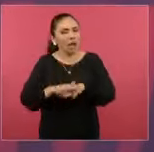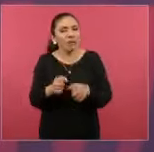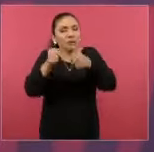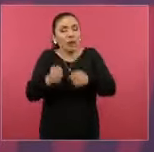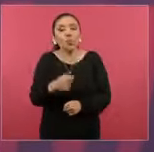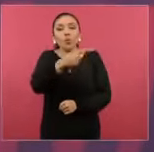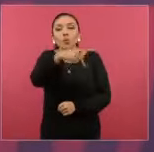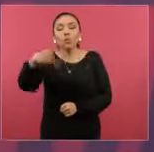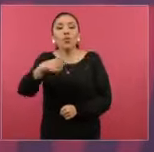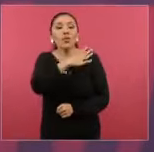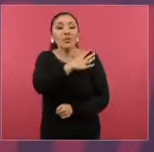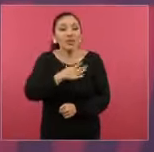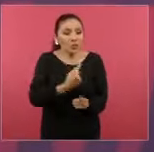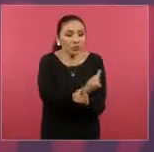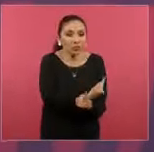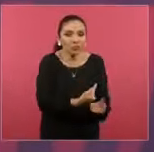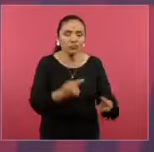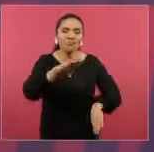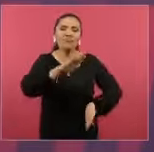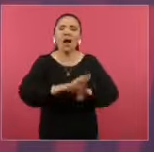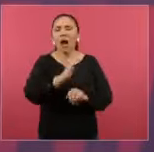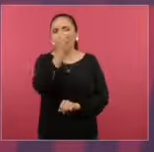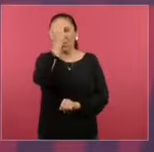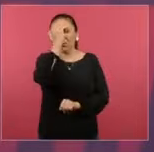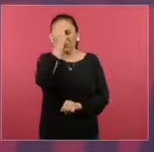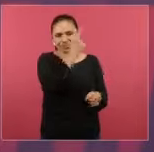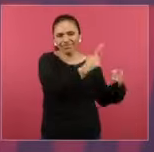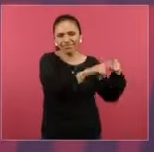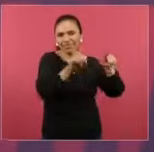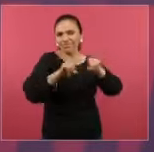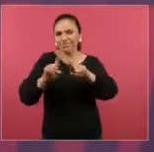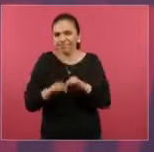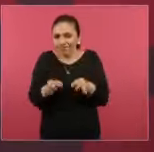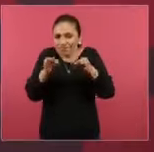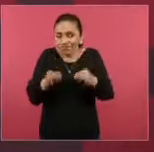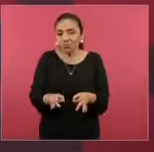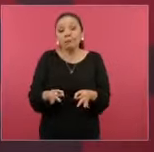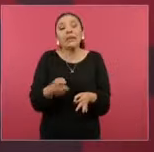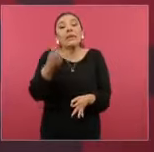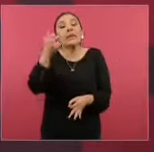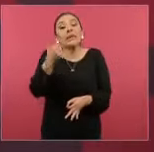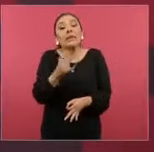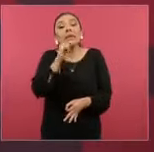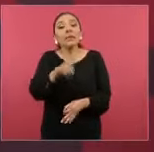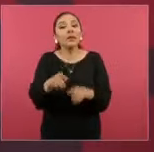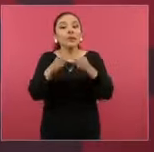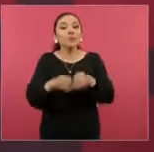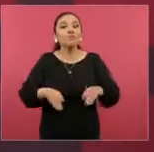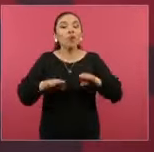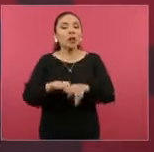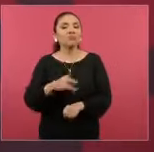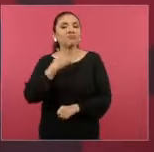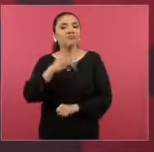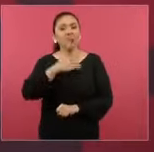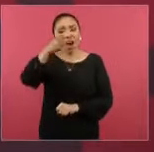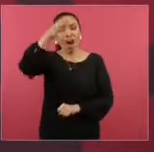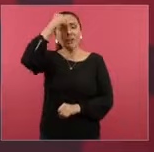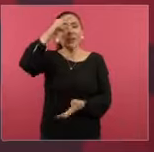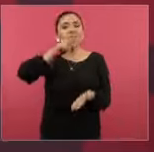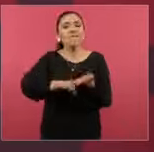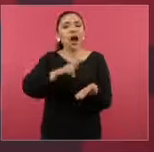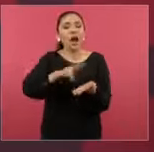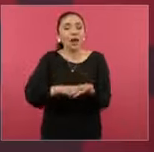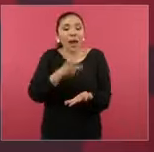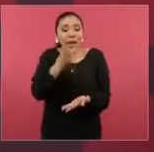sus hijas tendrán los conocimientos necesarios y, muy importante, los valores que se